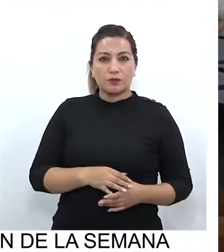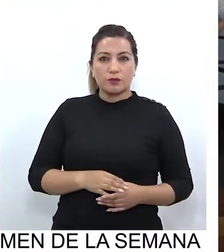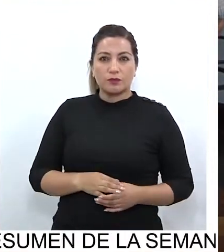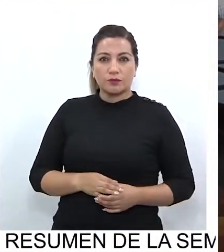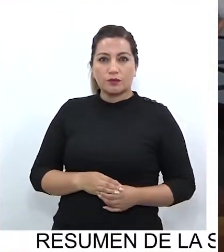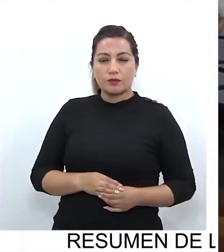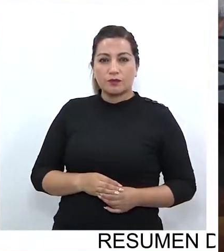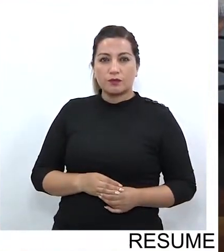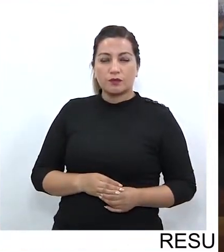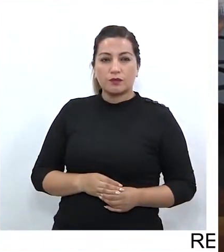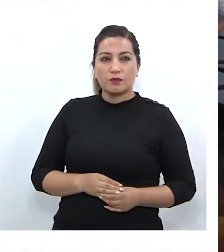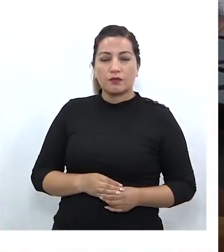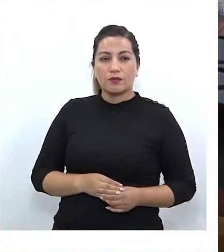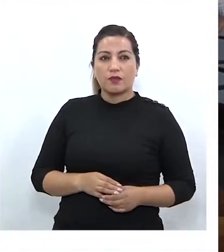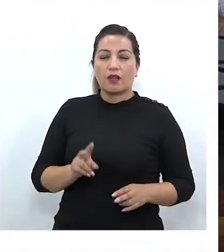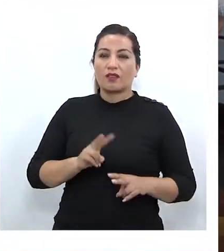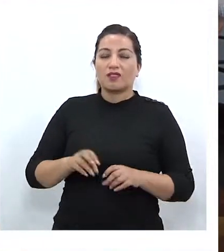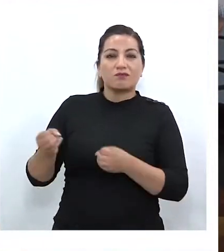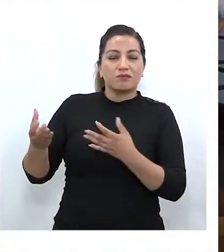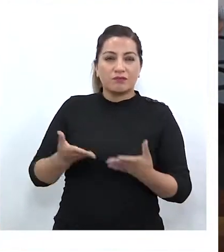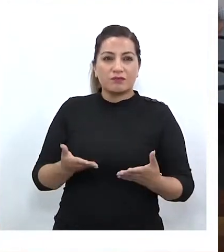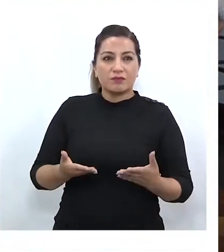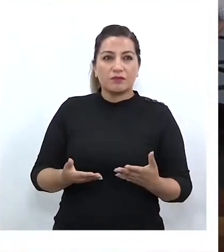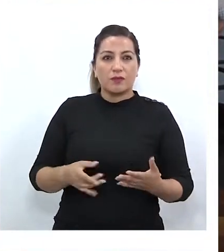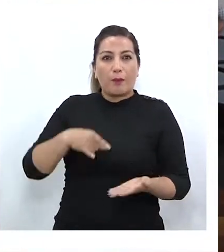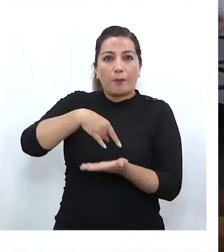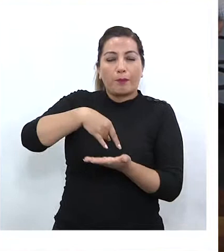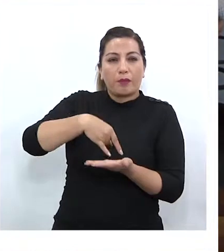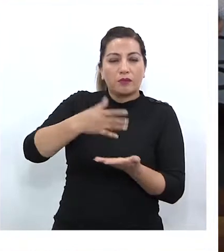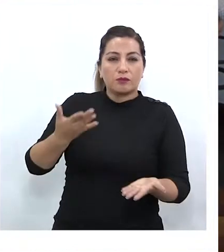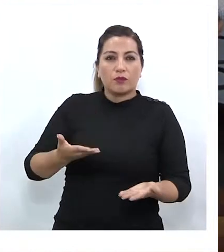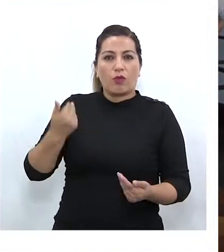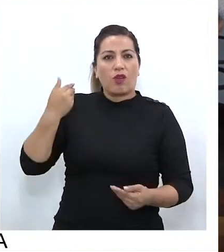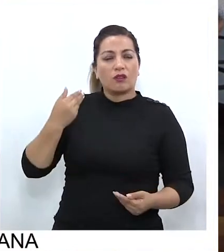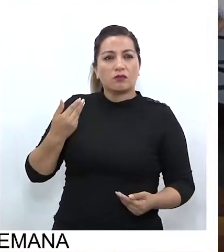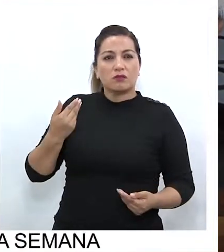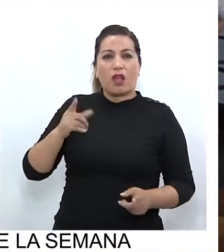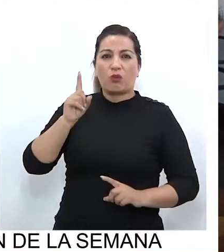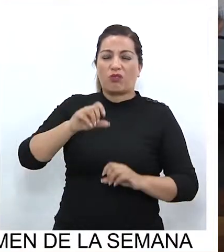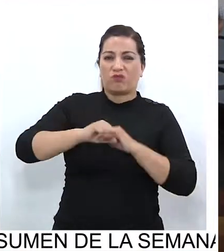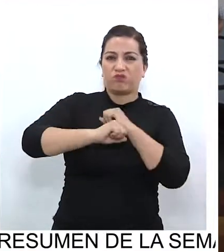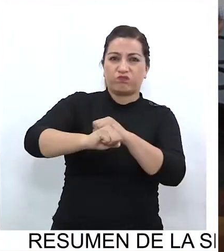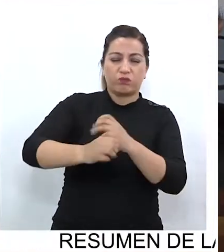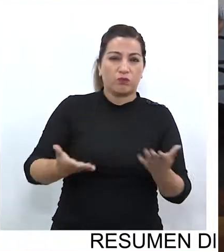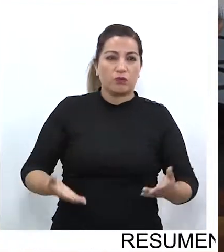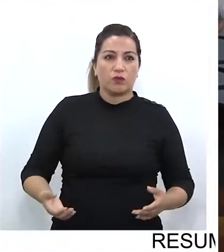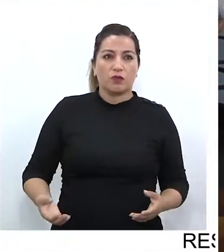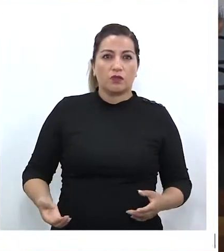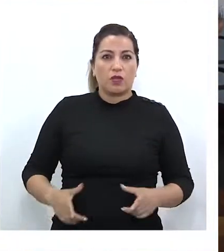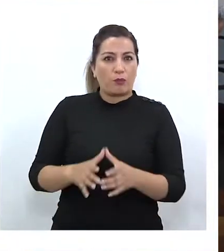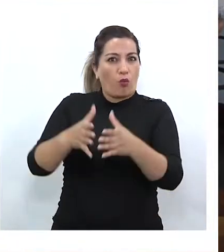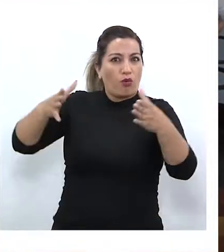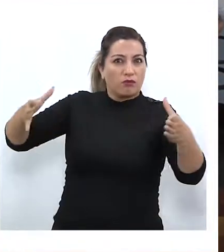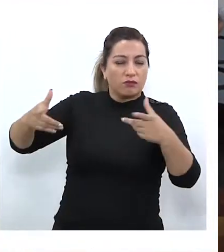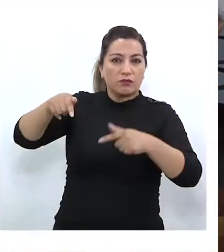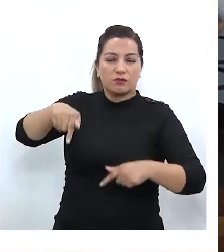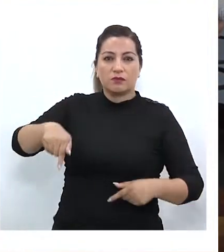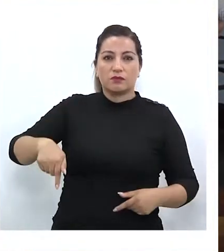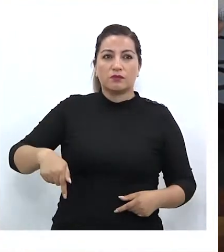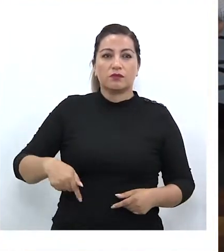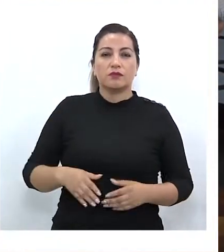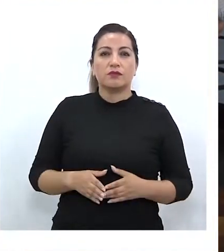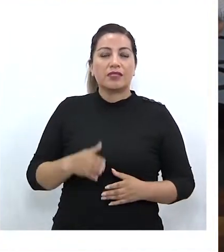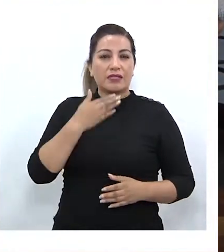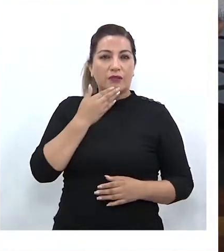usted, digamos, cómo va a ser recepcionado, ¿cierto?, por los parlamentarios? Porque en un principio hubo un rechazo bastante amplio, incluso en